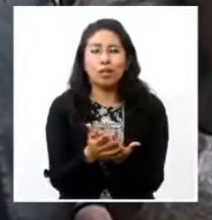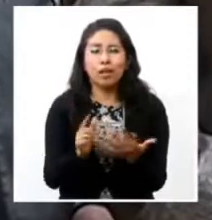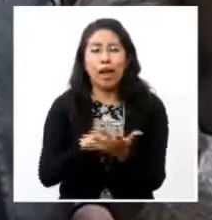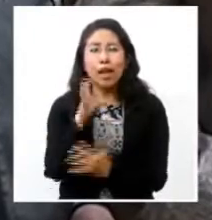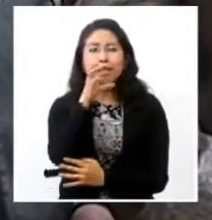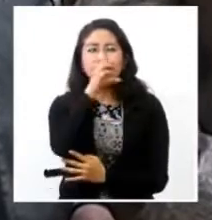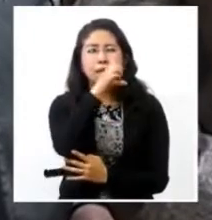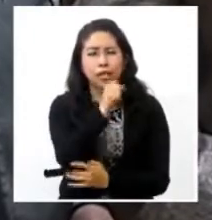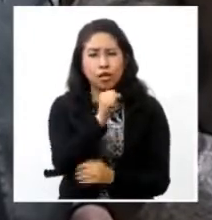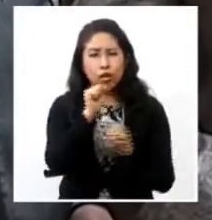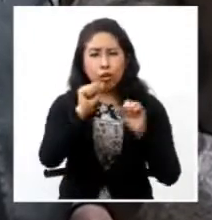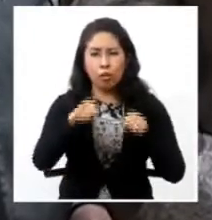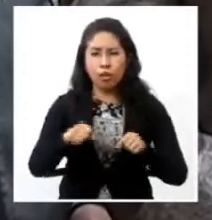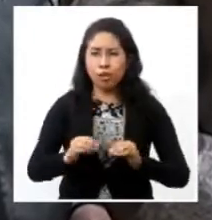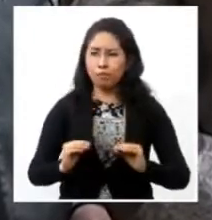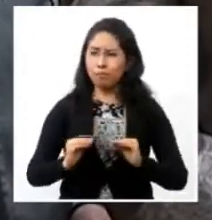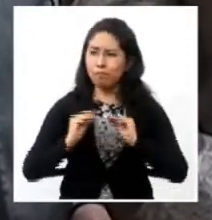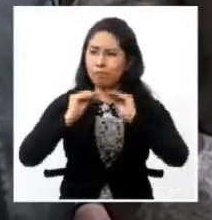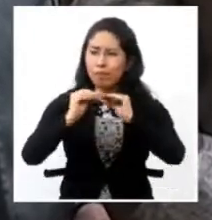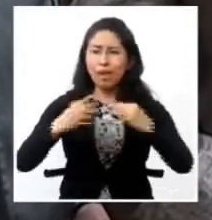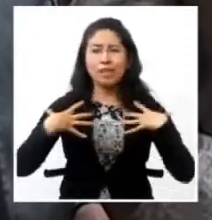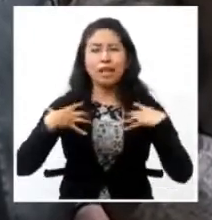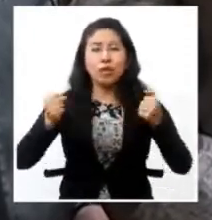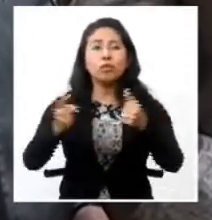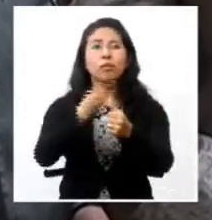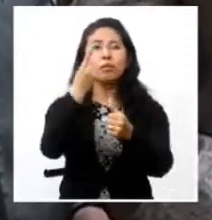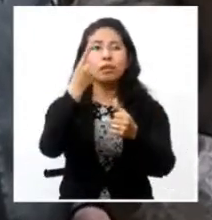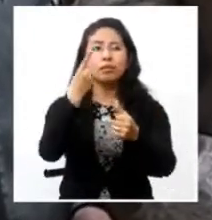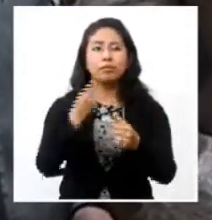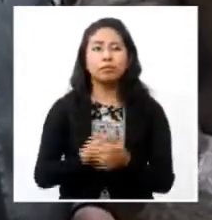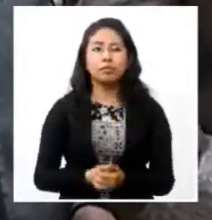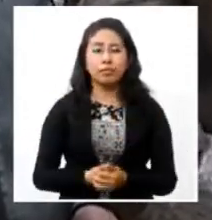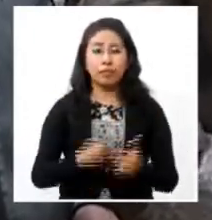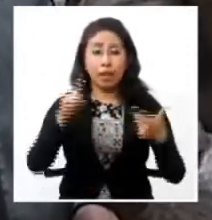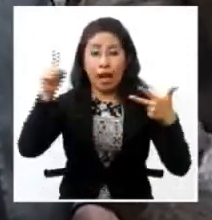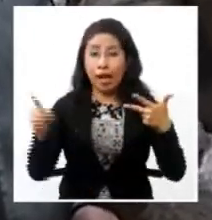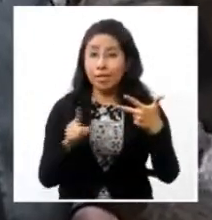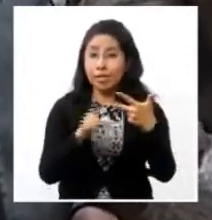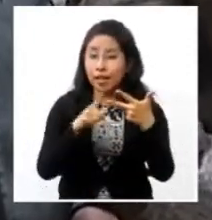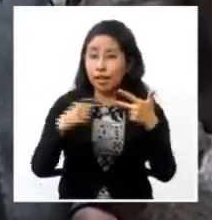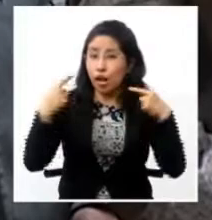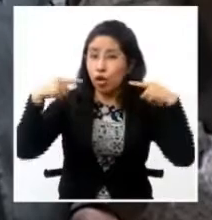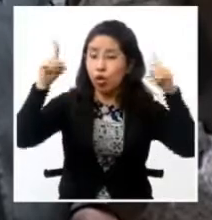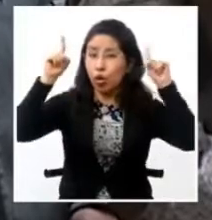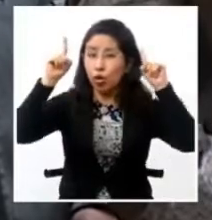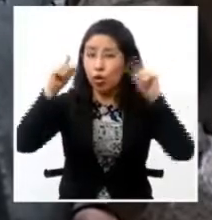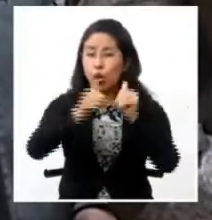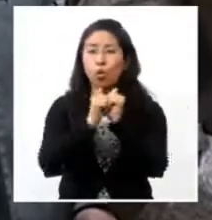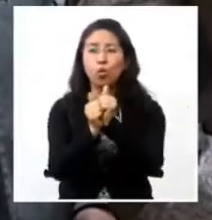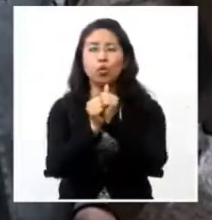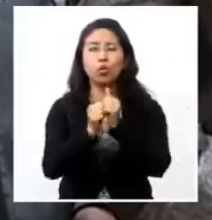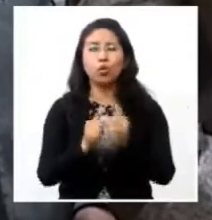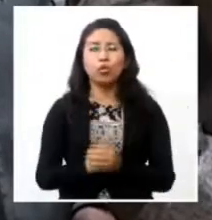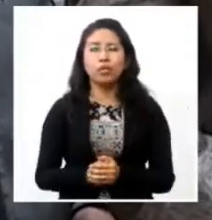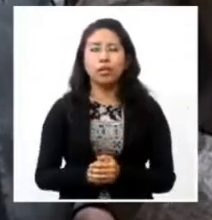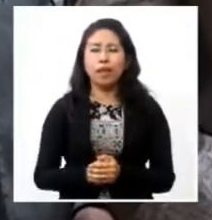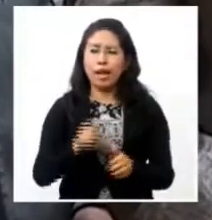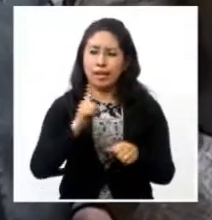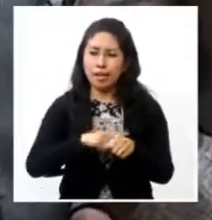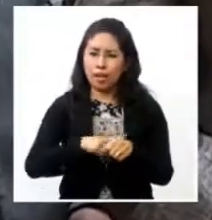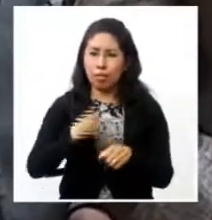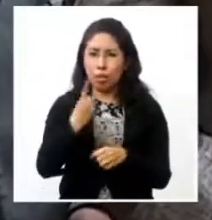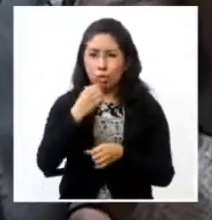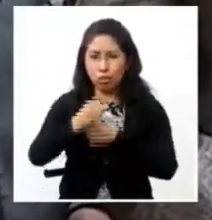la salud en primer lugar. El tercer logro que hemos hecho entre todos durante este último